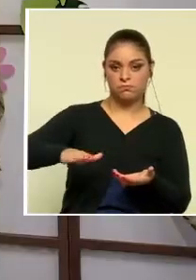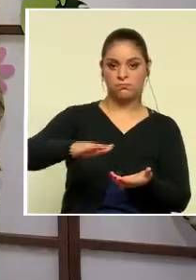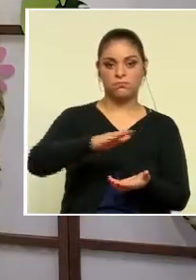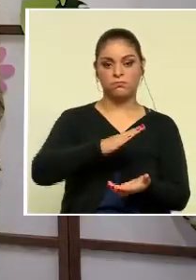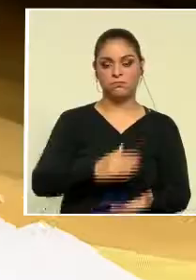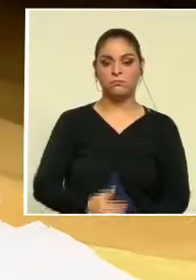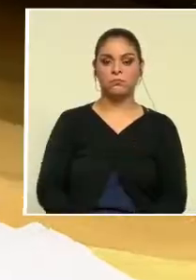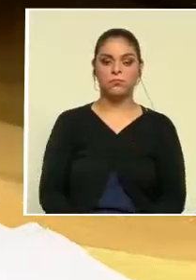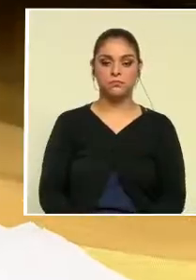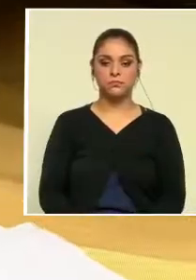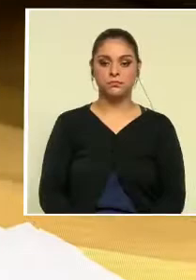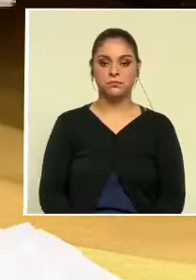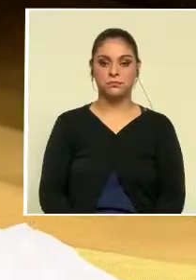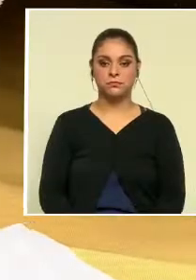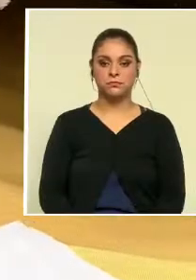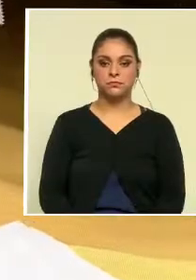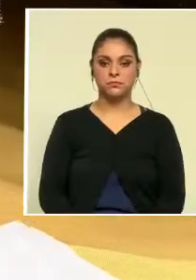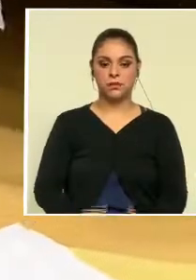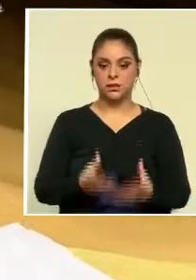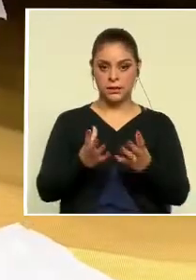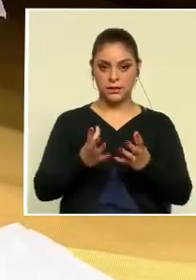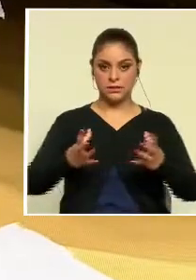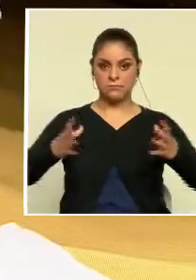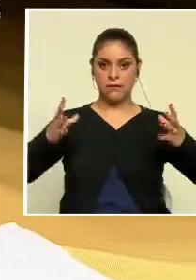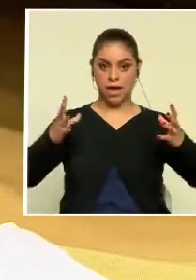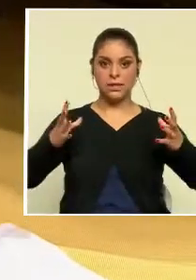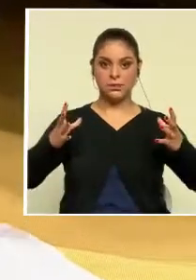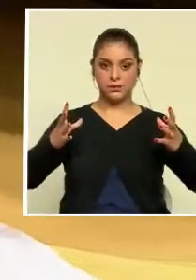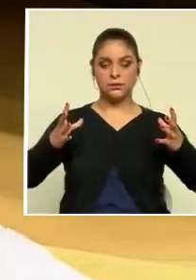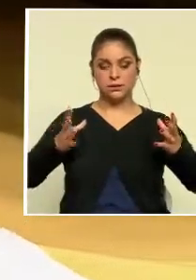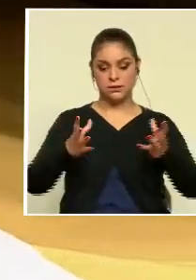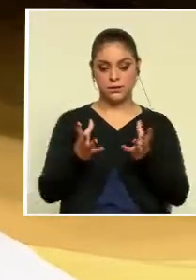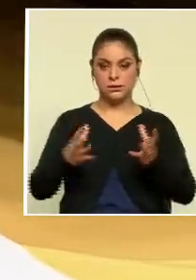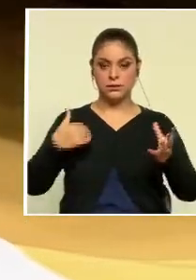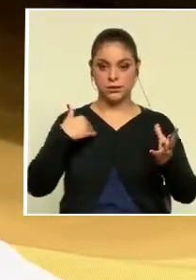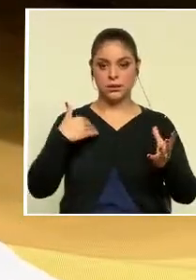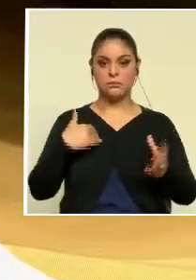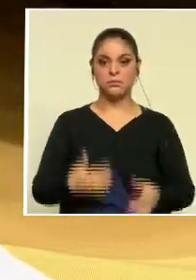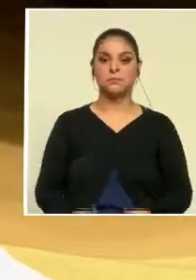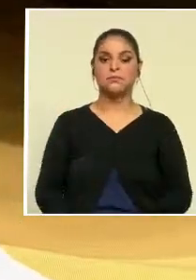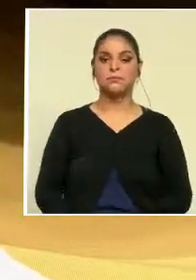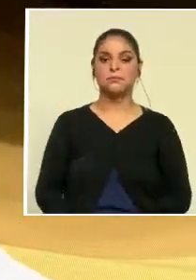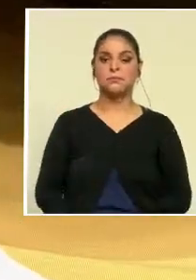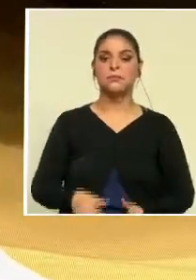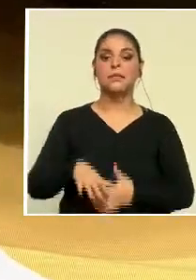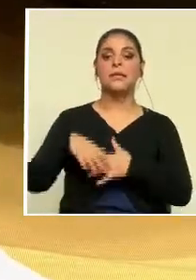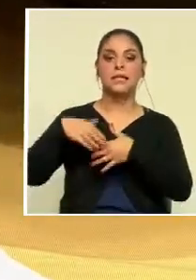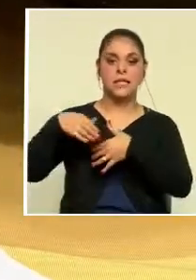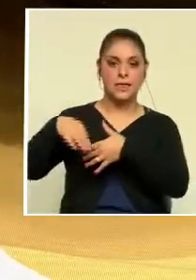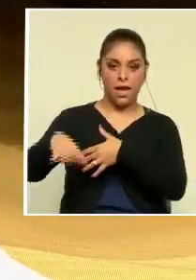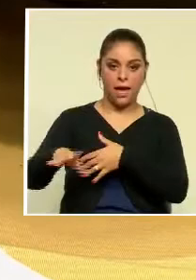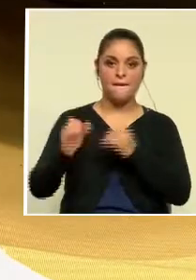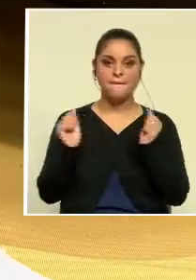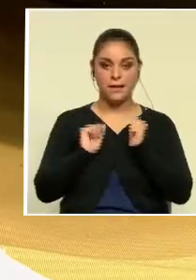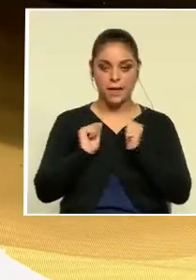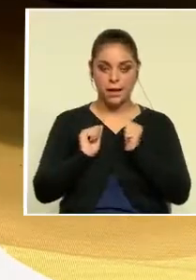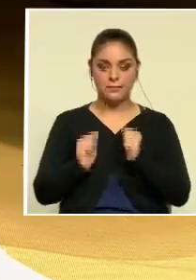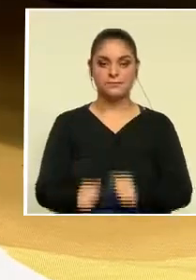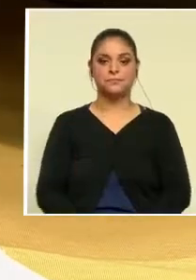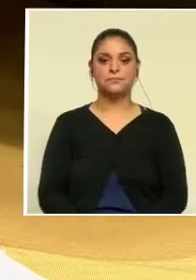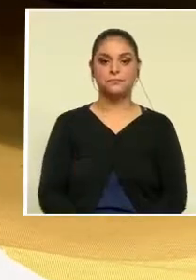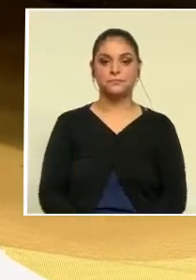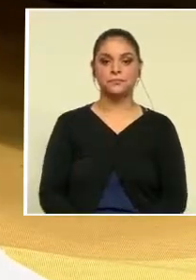dentro del aire de la lata que tenemos en casa y dejamos enfriar y lo dejamos enfriar niña way